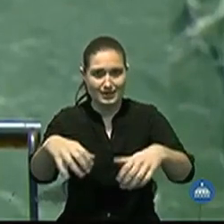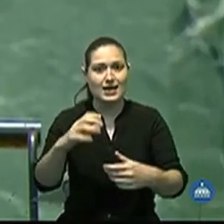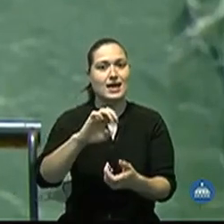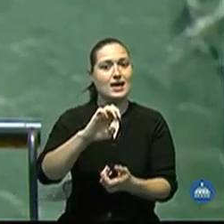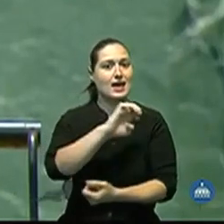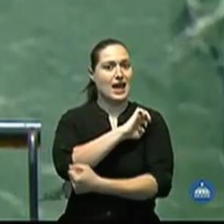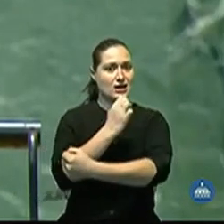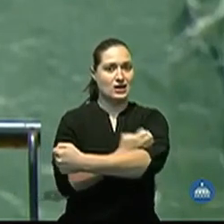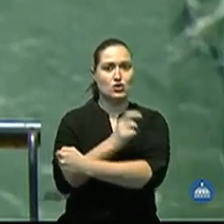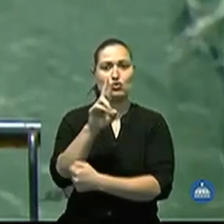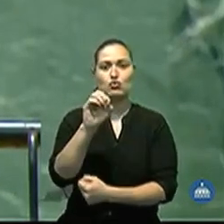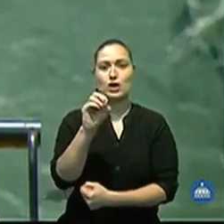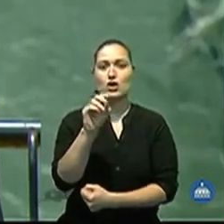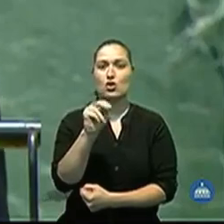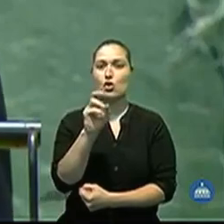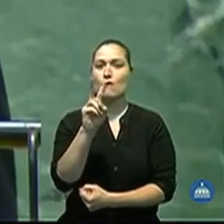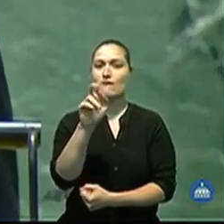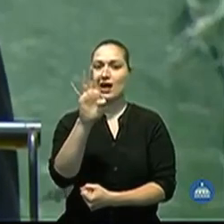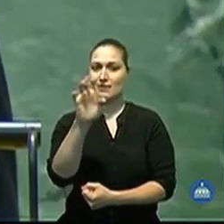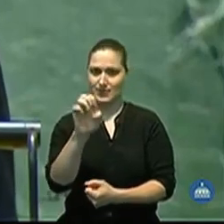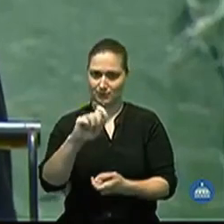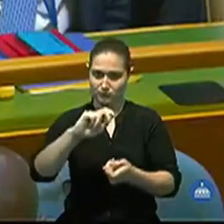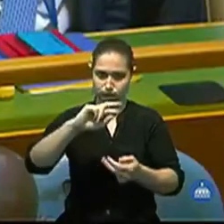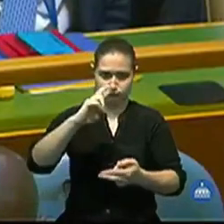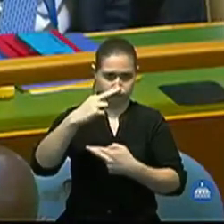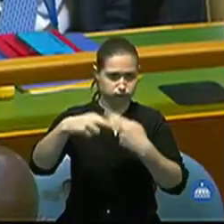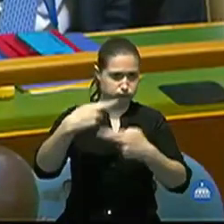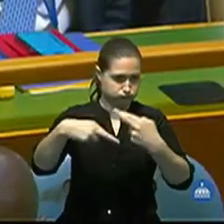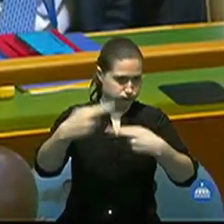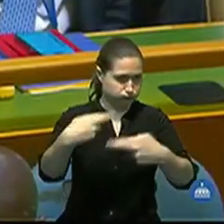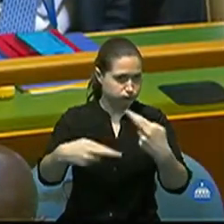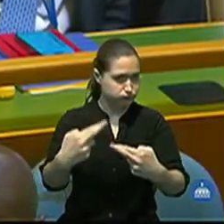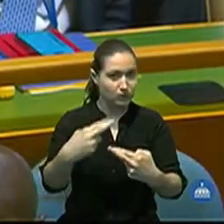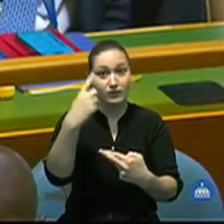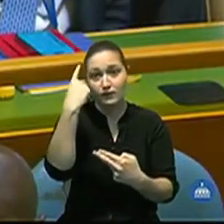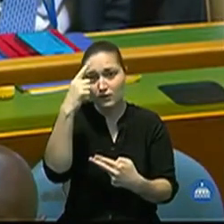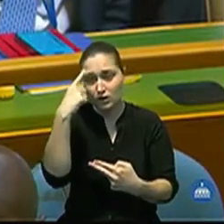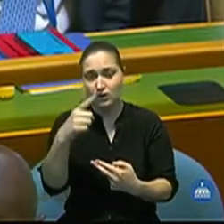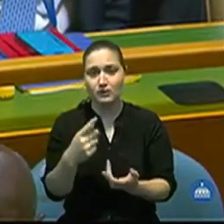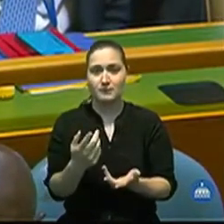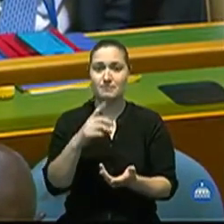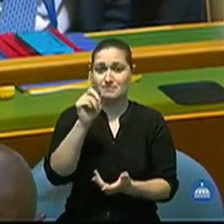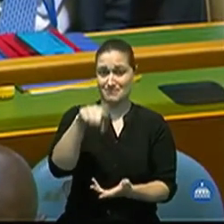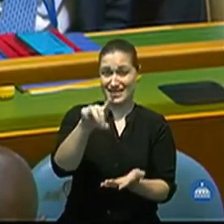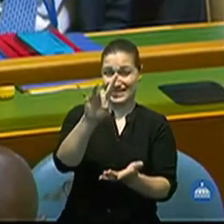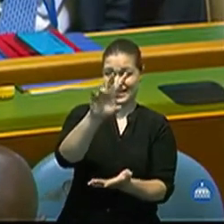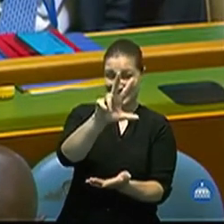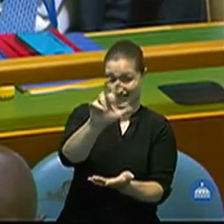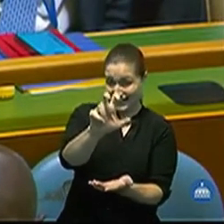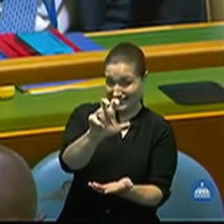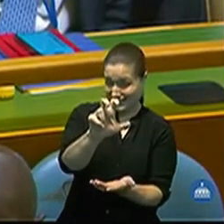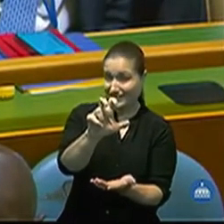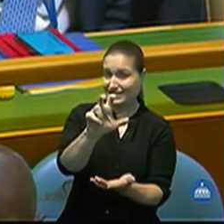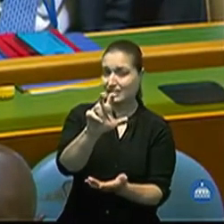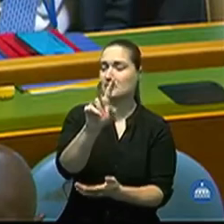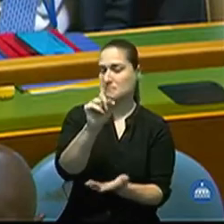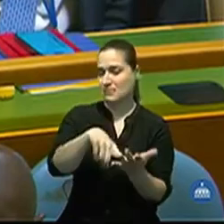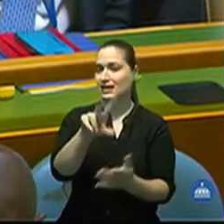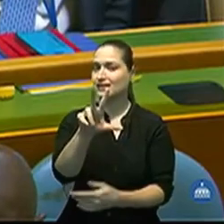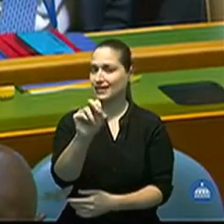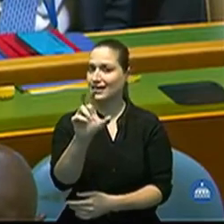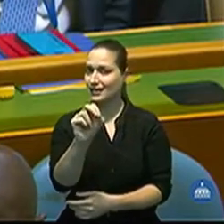647 megavatios ya en operación y 1.030 megavatios en construcción. Para finales